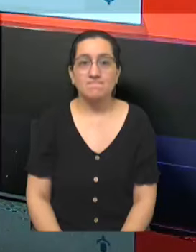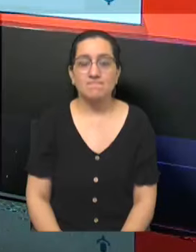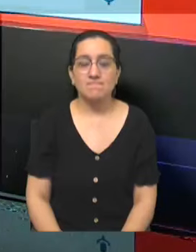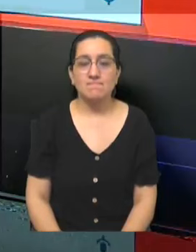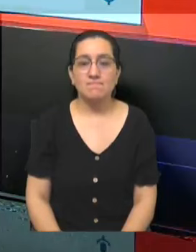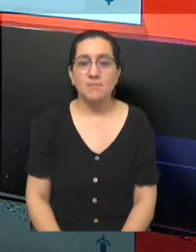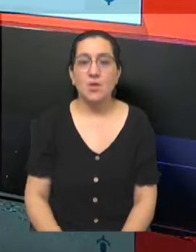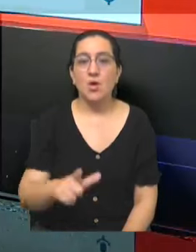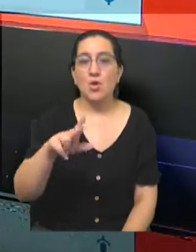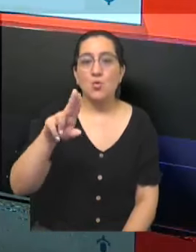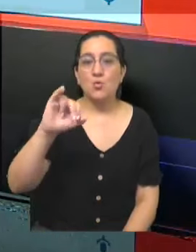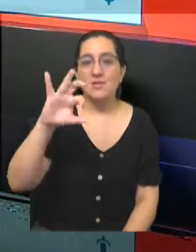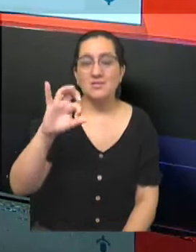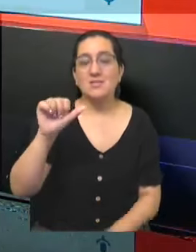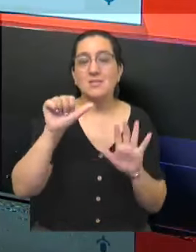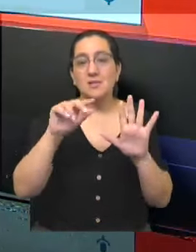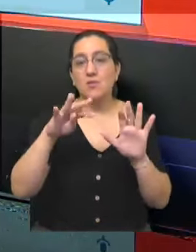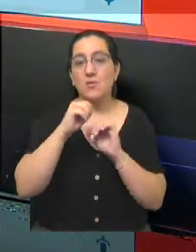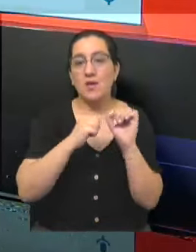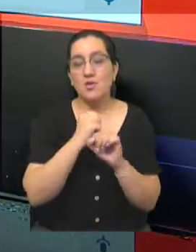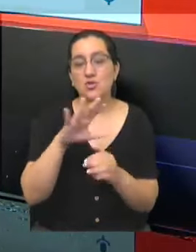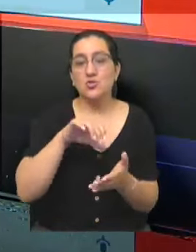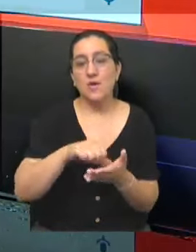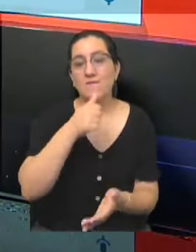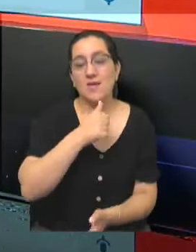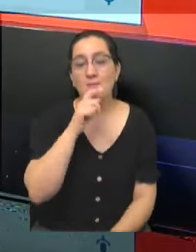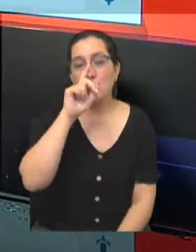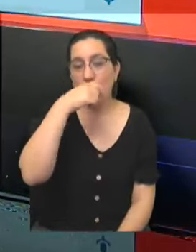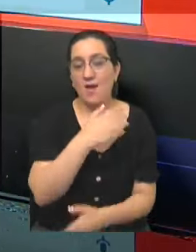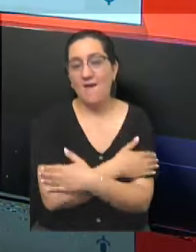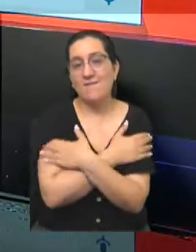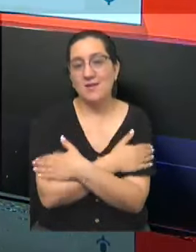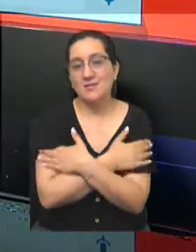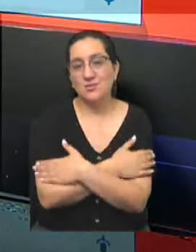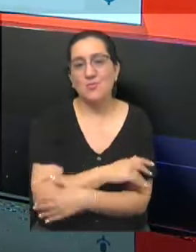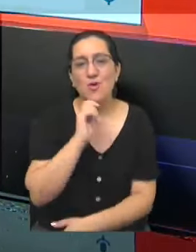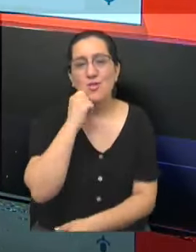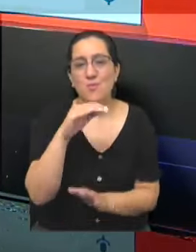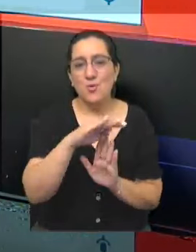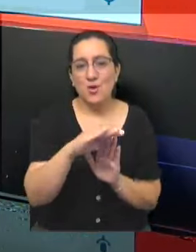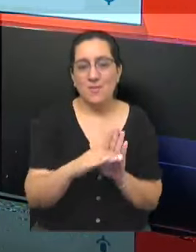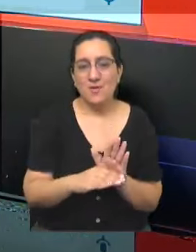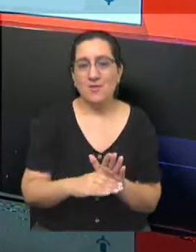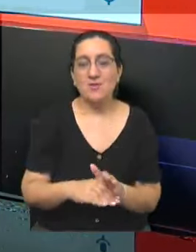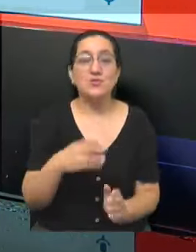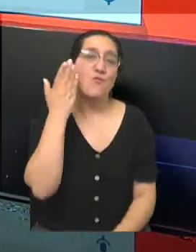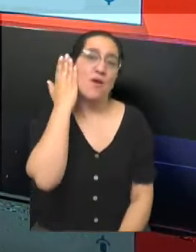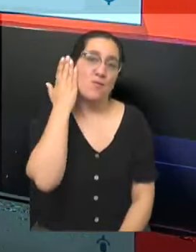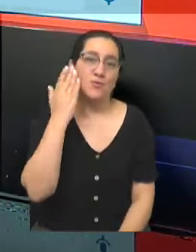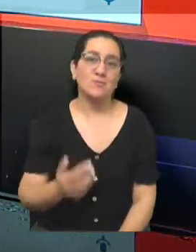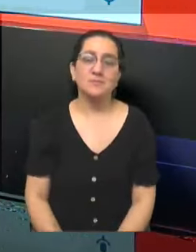Luis Curbelo, 69 años, Ciudad Vieja, Montevideo. Abrazos miles de Comunal Programa. Y nos manda su Facebook.